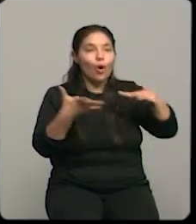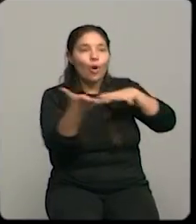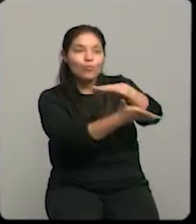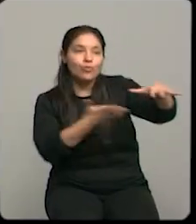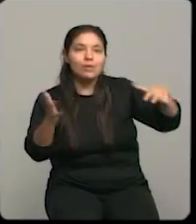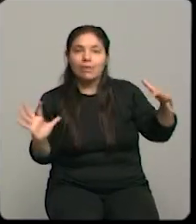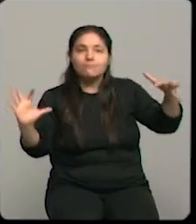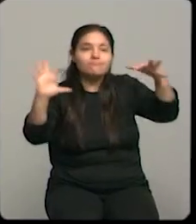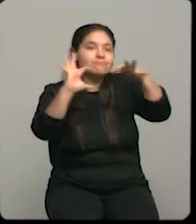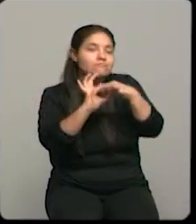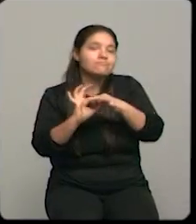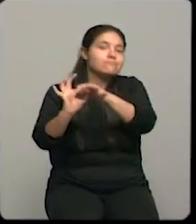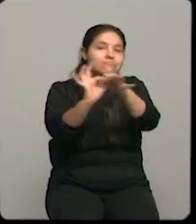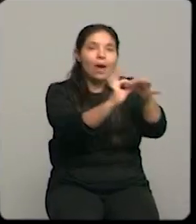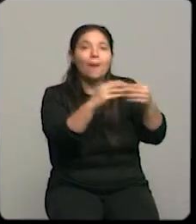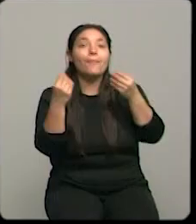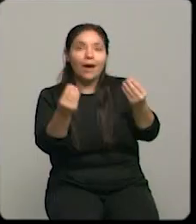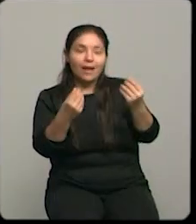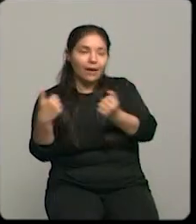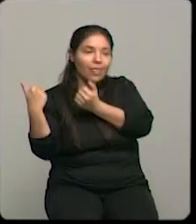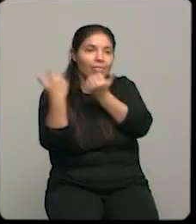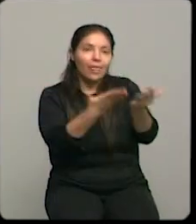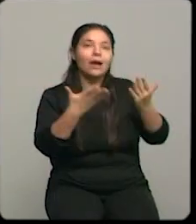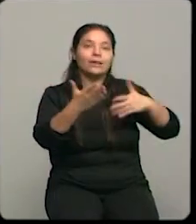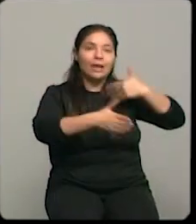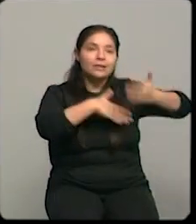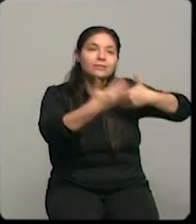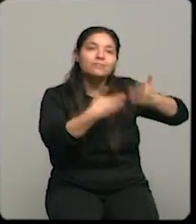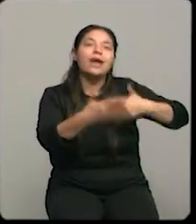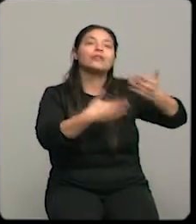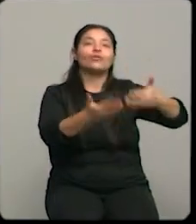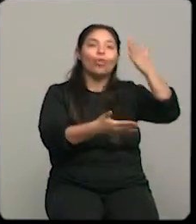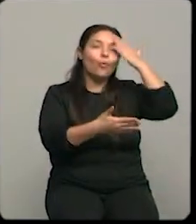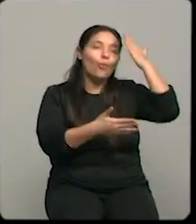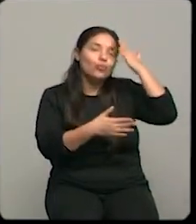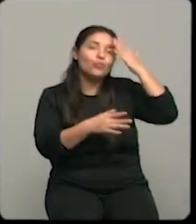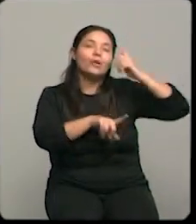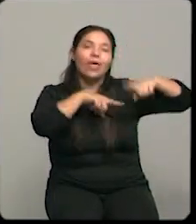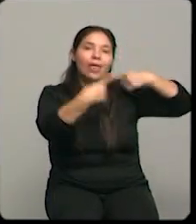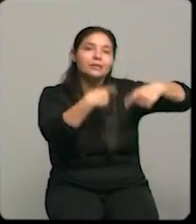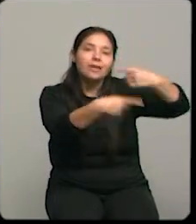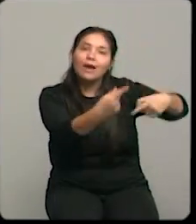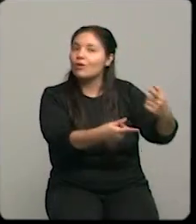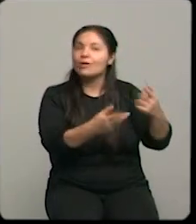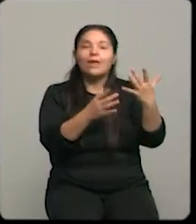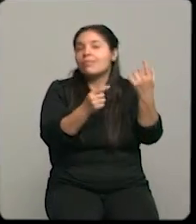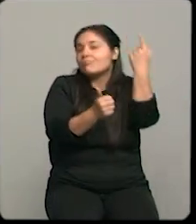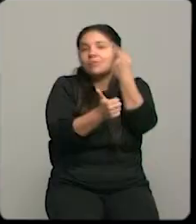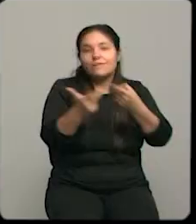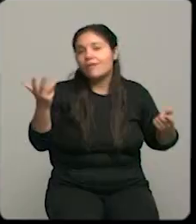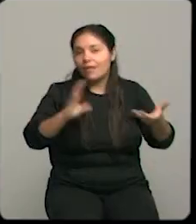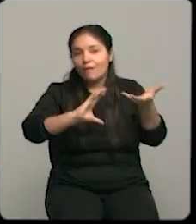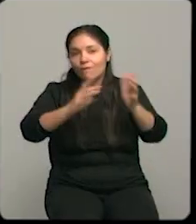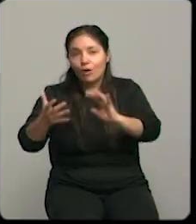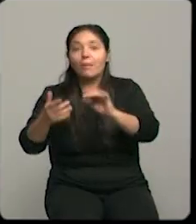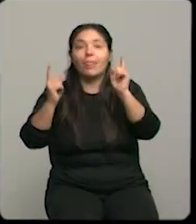para contribuir al crecimiento, desarrollo y difusión de la cultura en sus distintas interpretaciones,